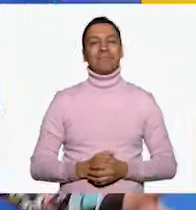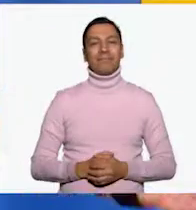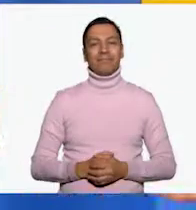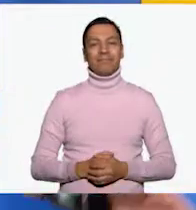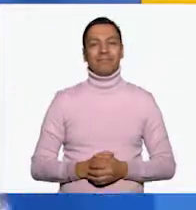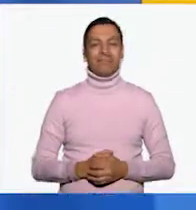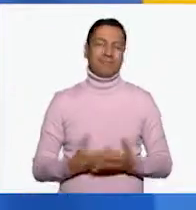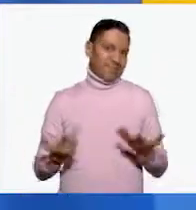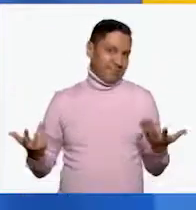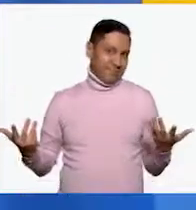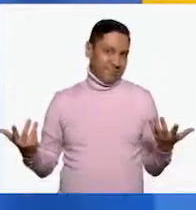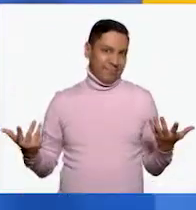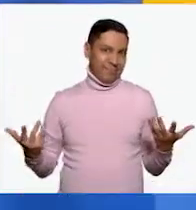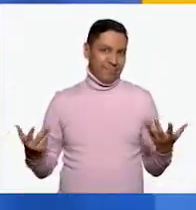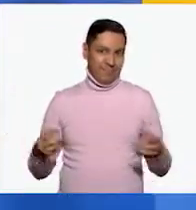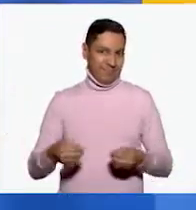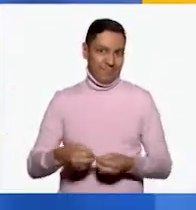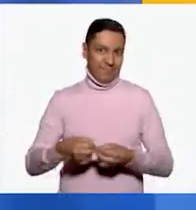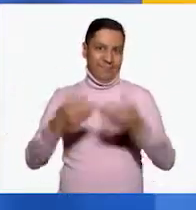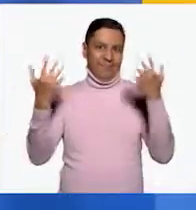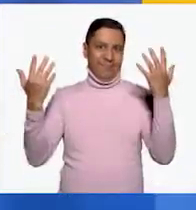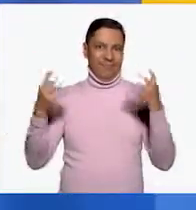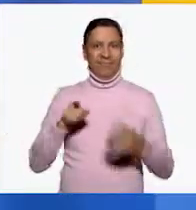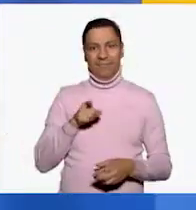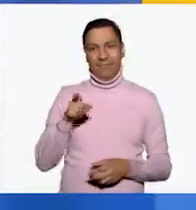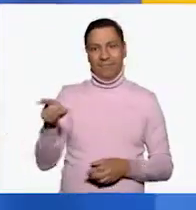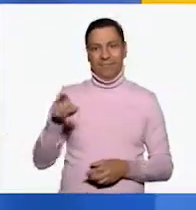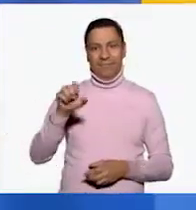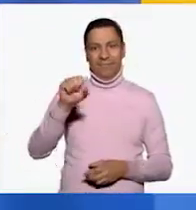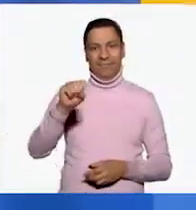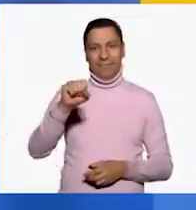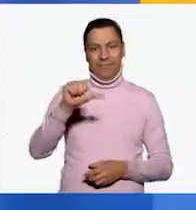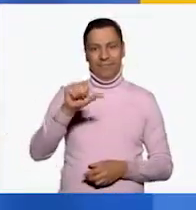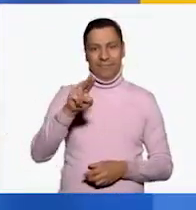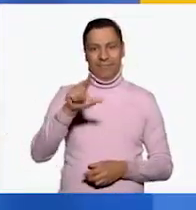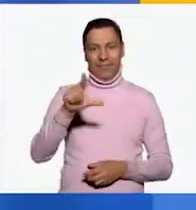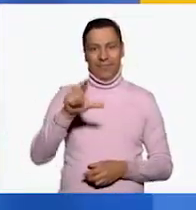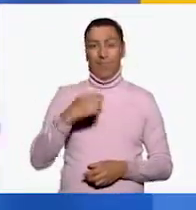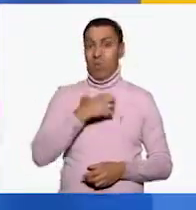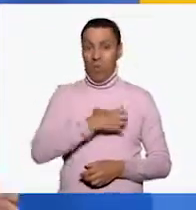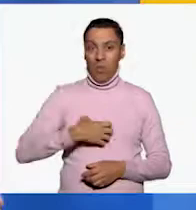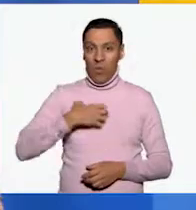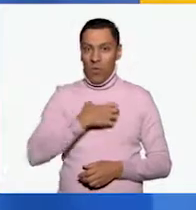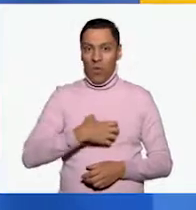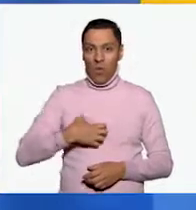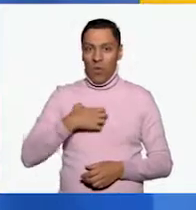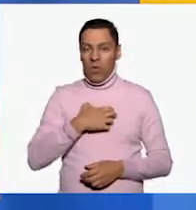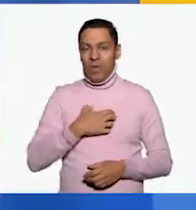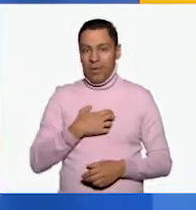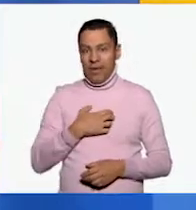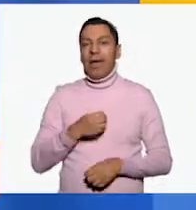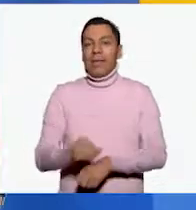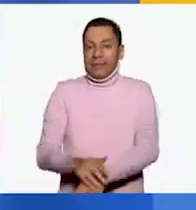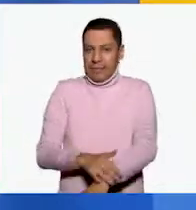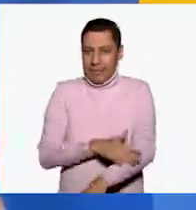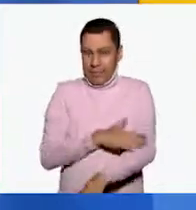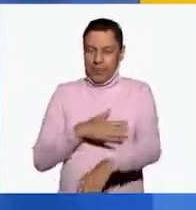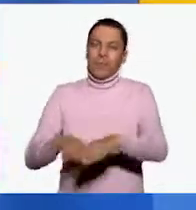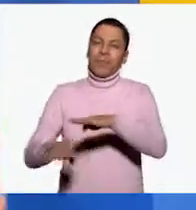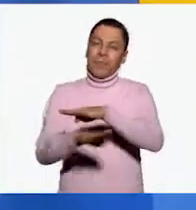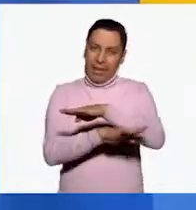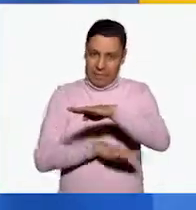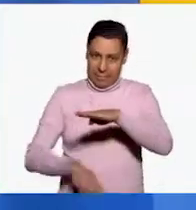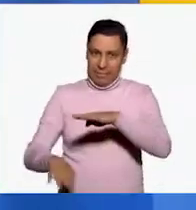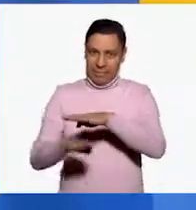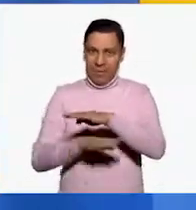Bye. Claro. Esto le pasó a nuestro amigo Saúl porque la alegría es una emoción básica que sentimos cuando algo